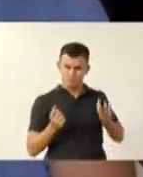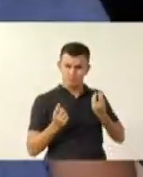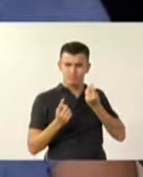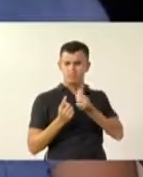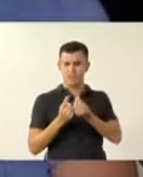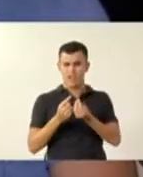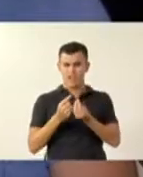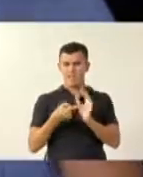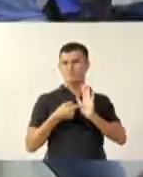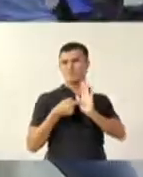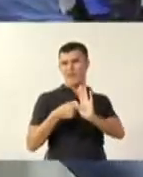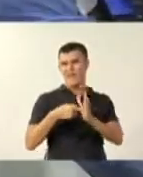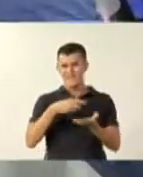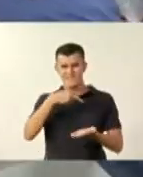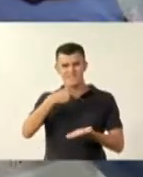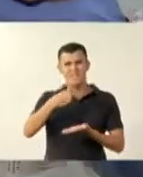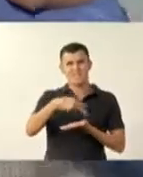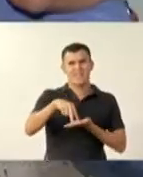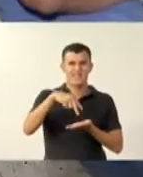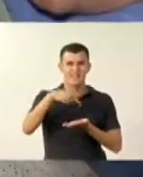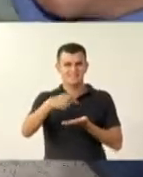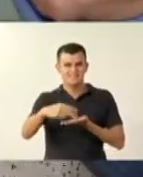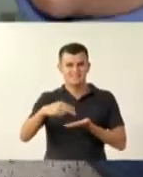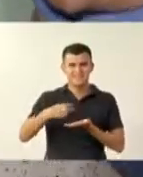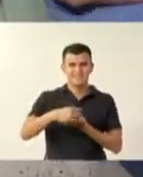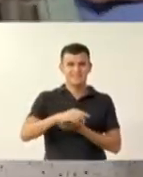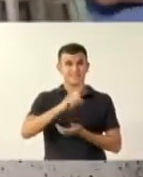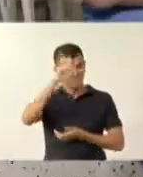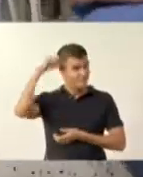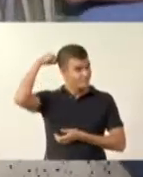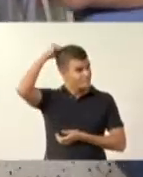nosotros es fuera de liga, es lo máximo que nos puede pasar como grupo,